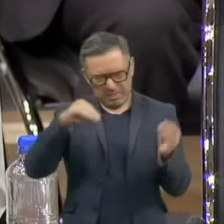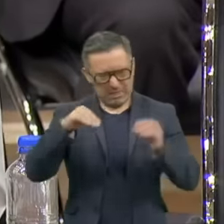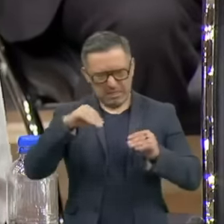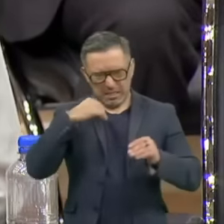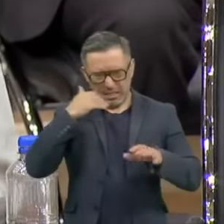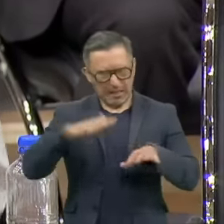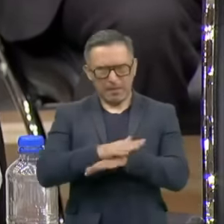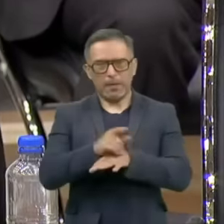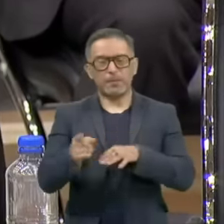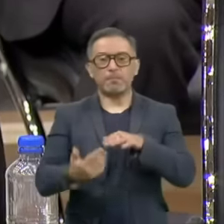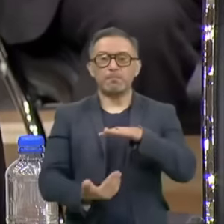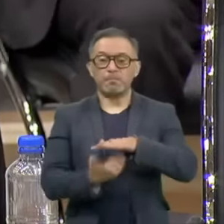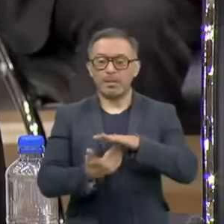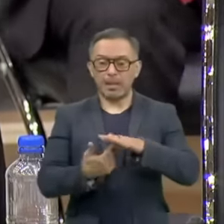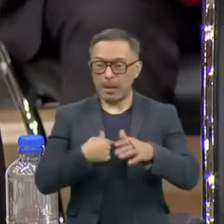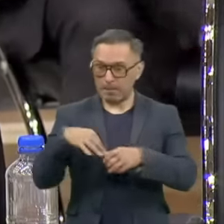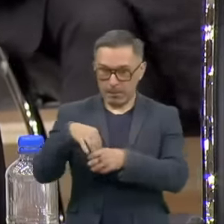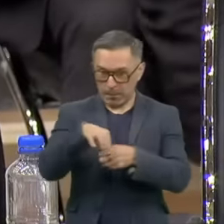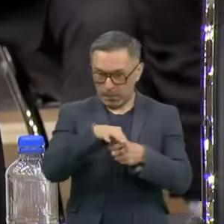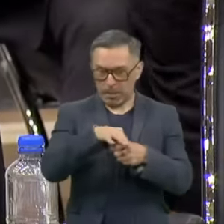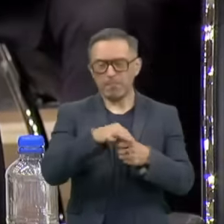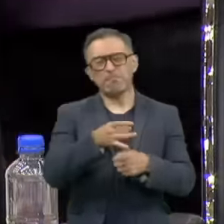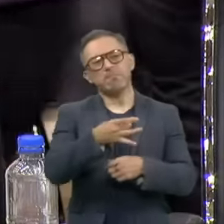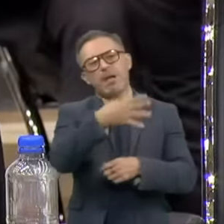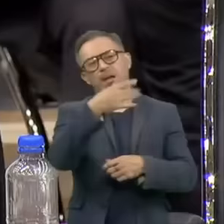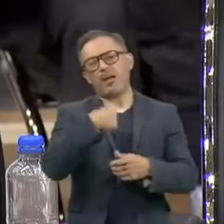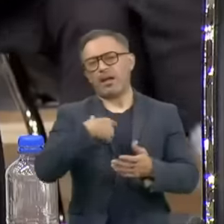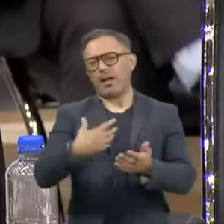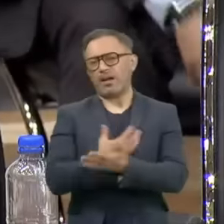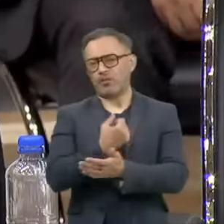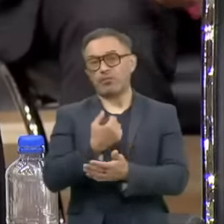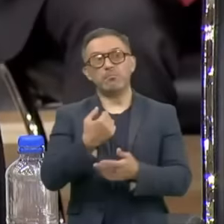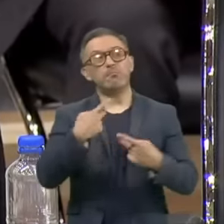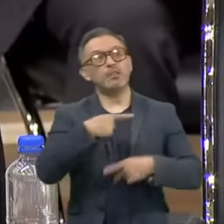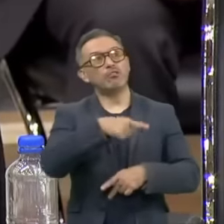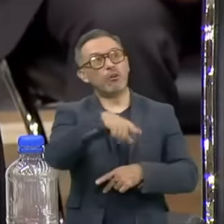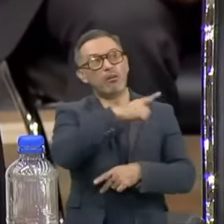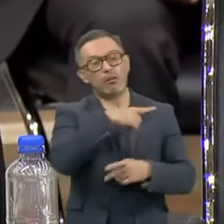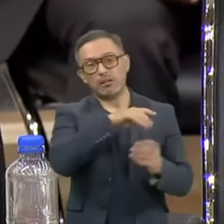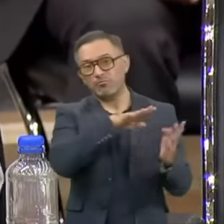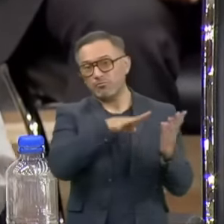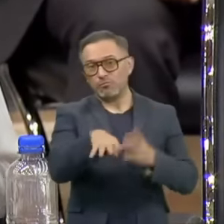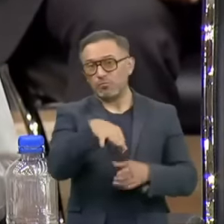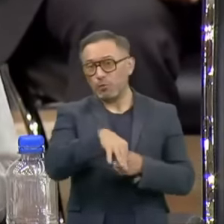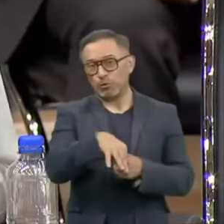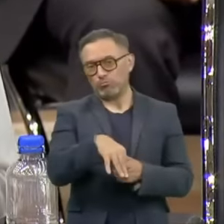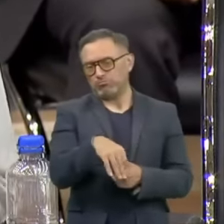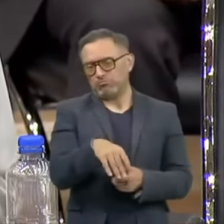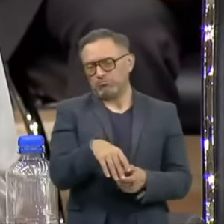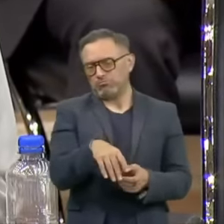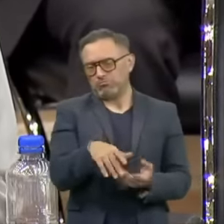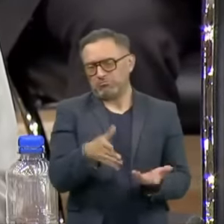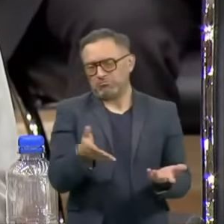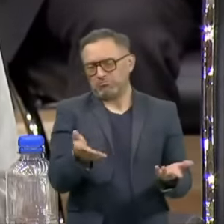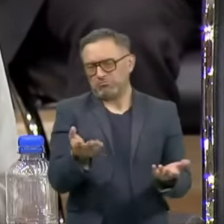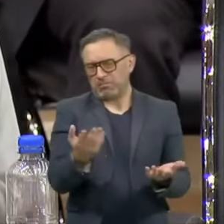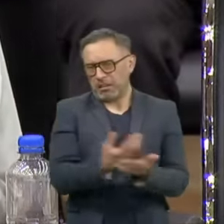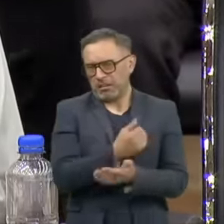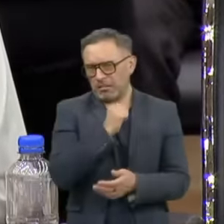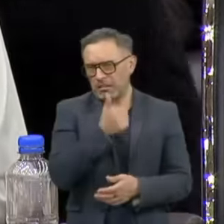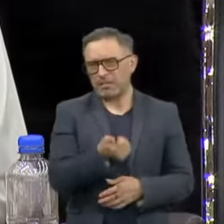en la mesa lo que no les dio la ciudadanía con su voto. Yo